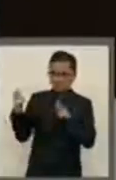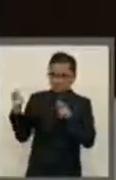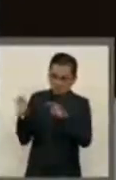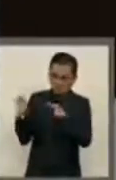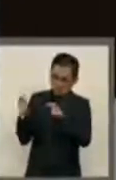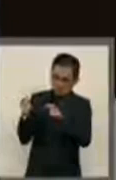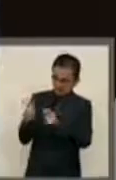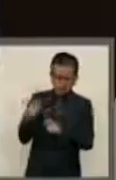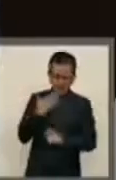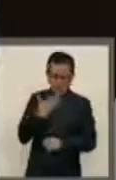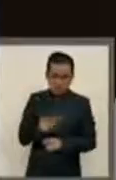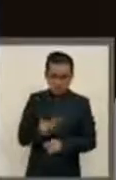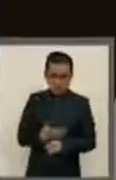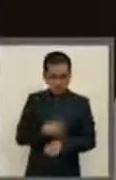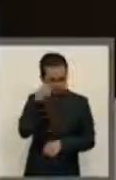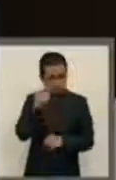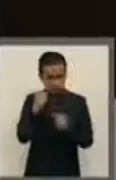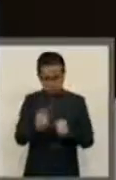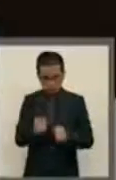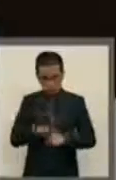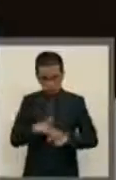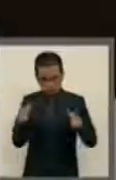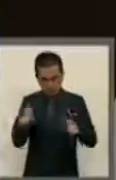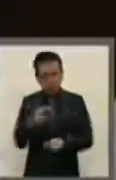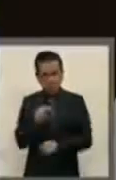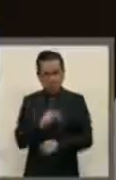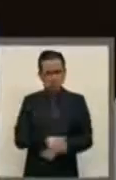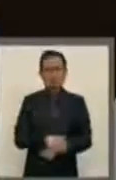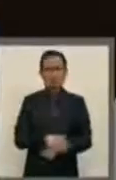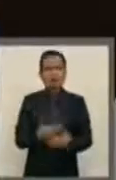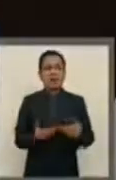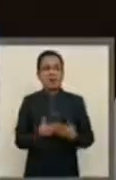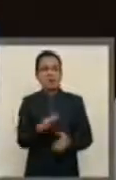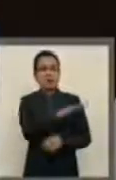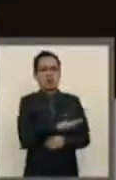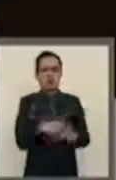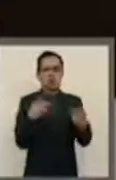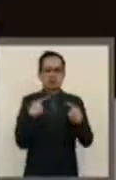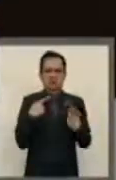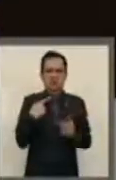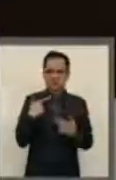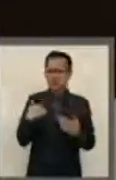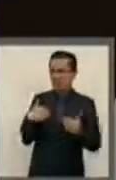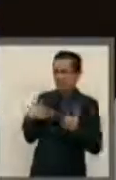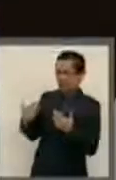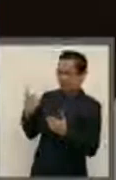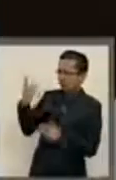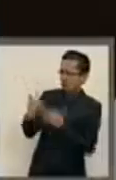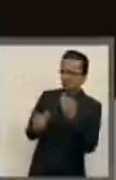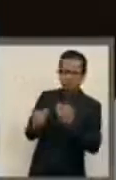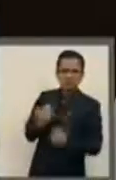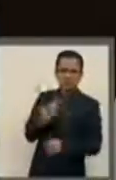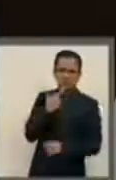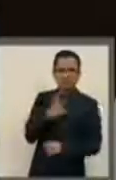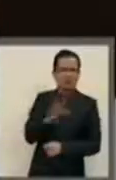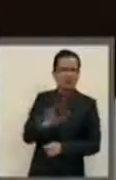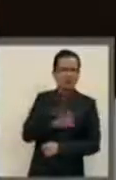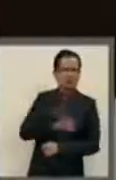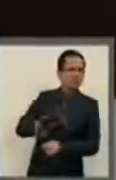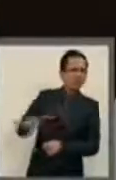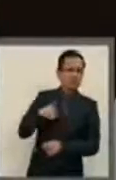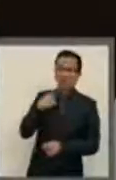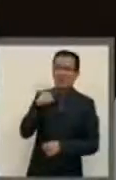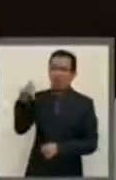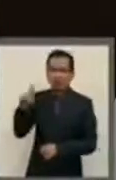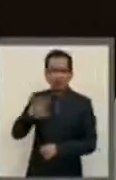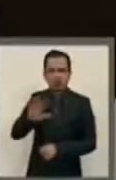niveles de inseguridad. Más bien, la ciudadanía ya no tiene confianza en la Procuración de Justicia y por ende no